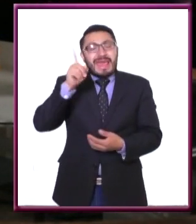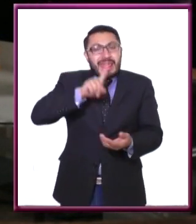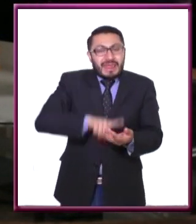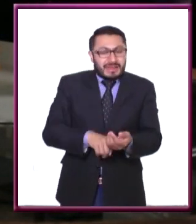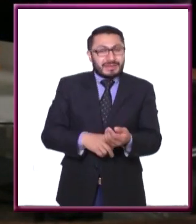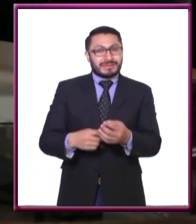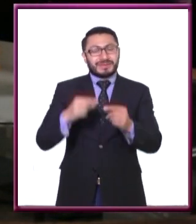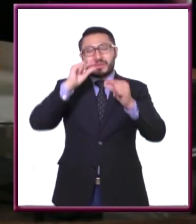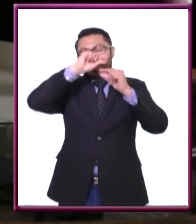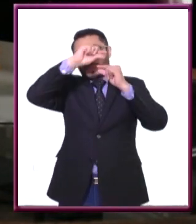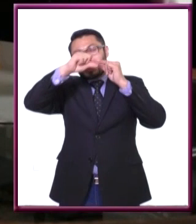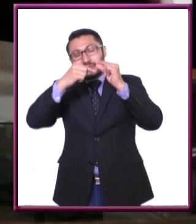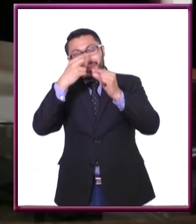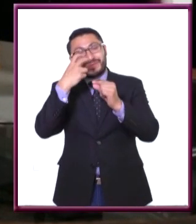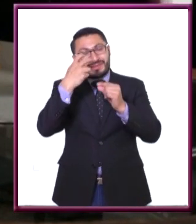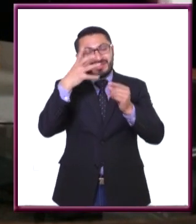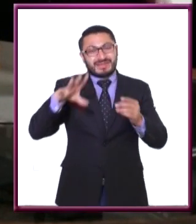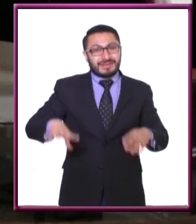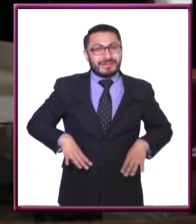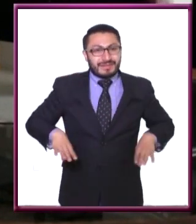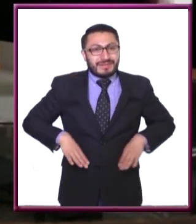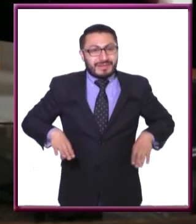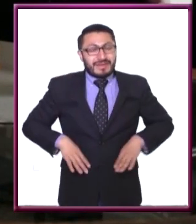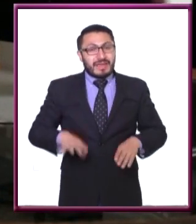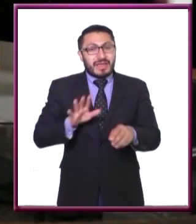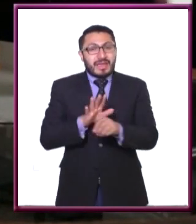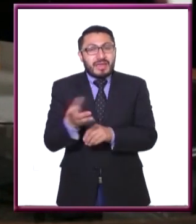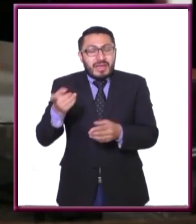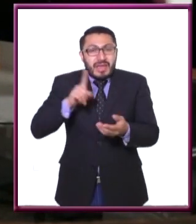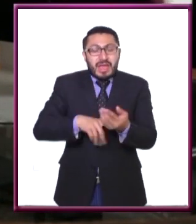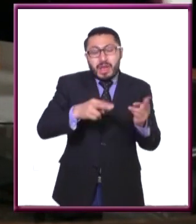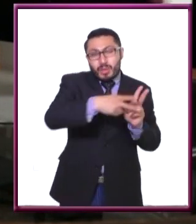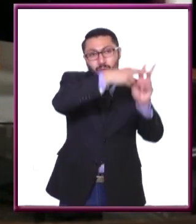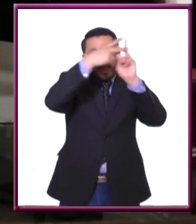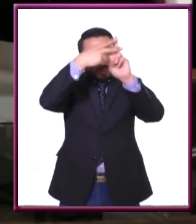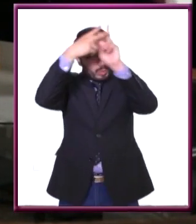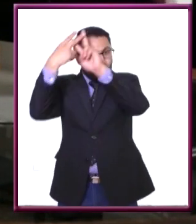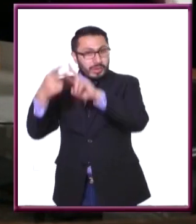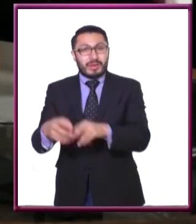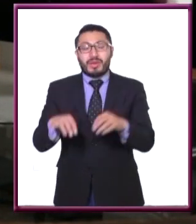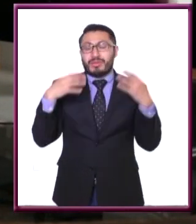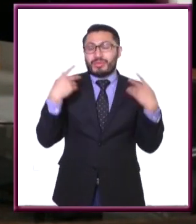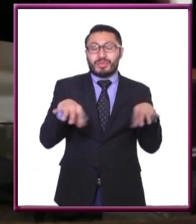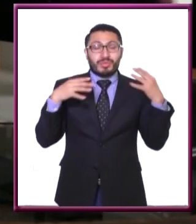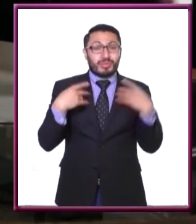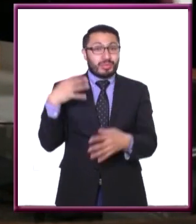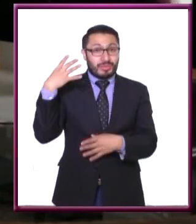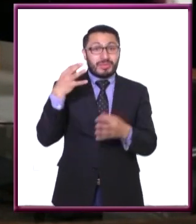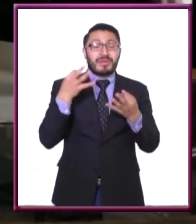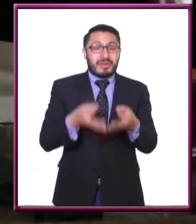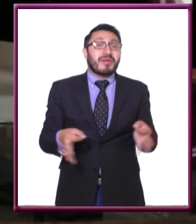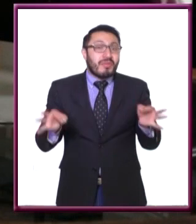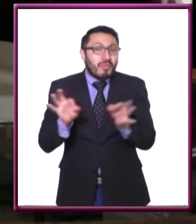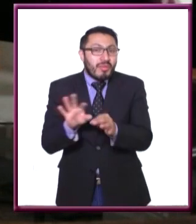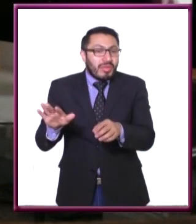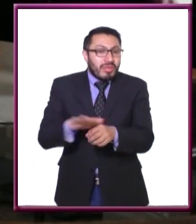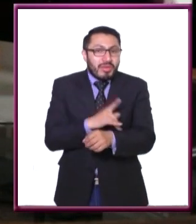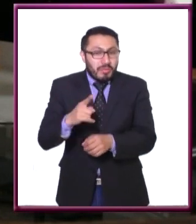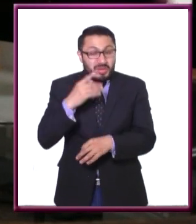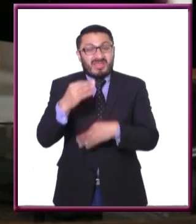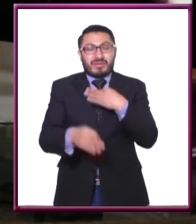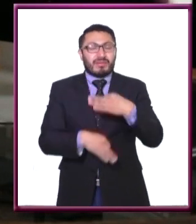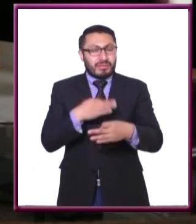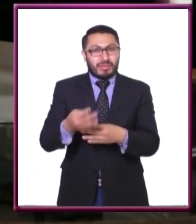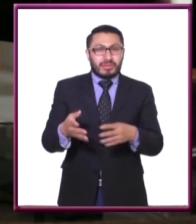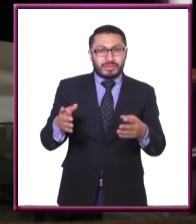estos núcleos atómicos, de estos elementos que se forman dentro de una estrella. Es algo maravilloso, porque